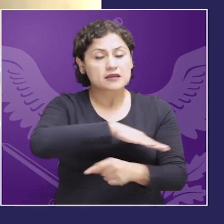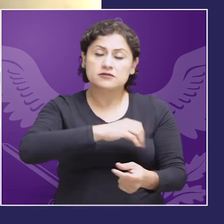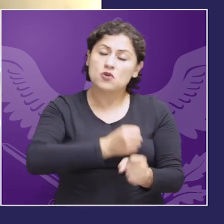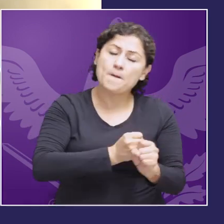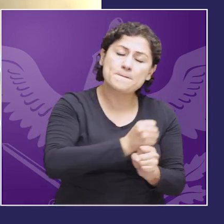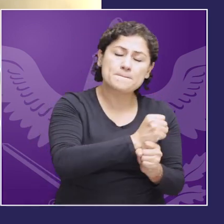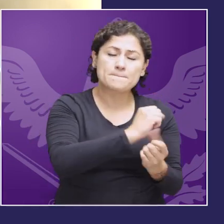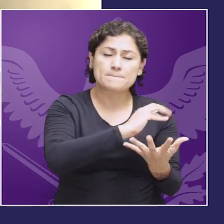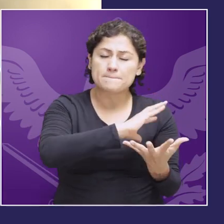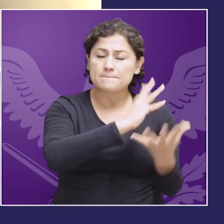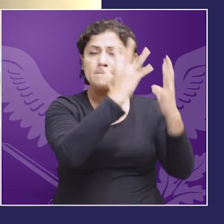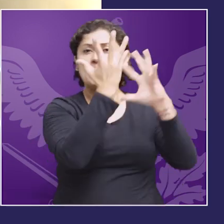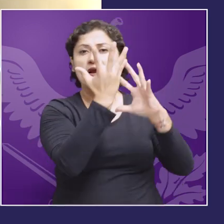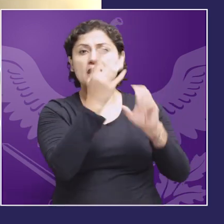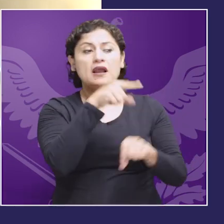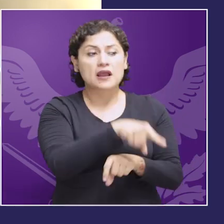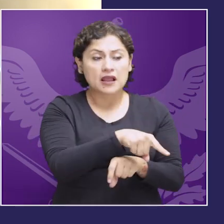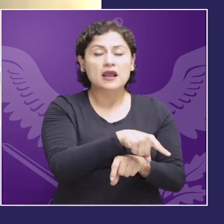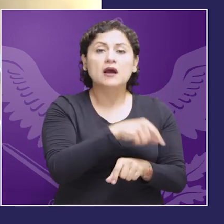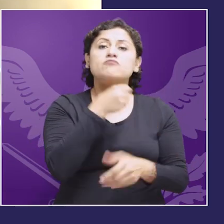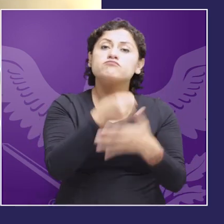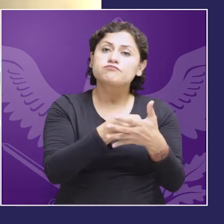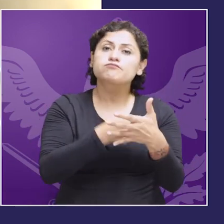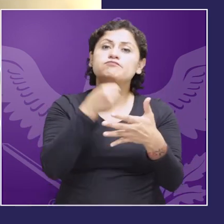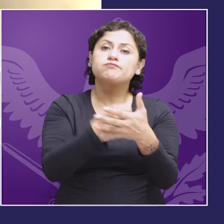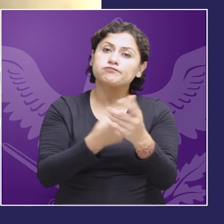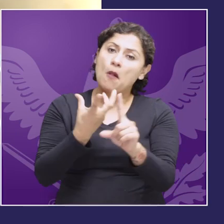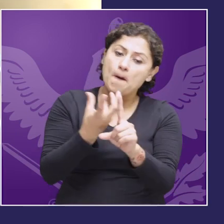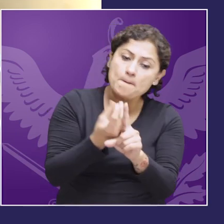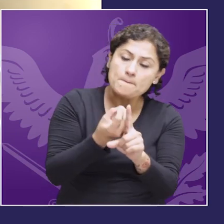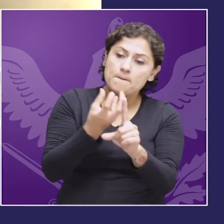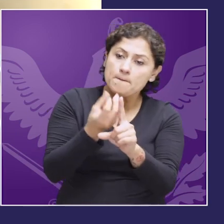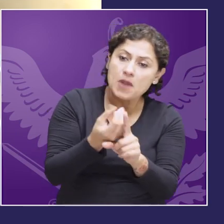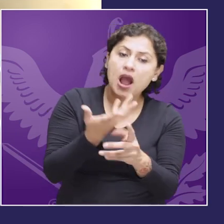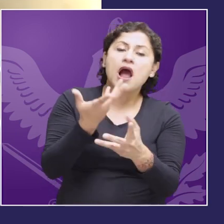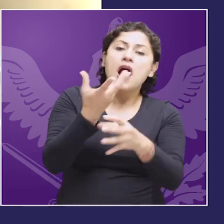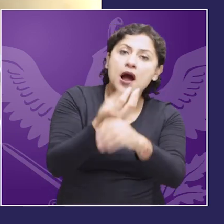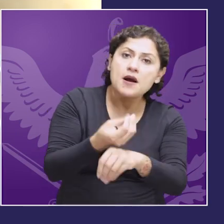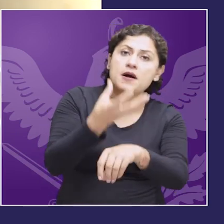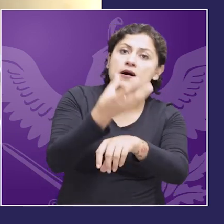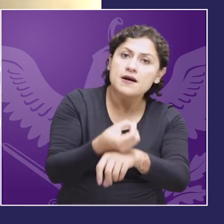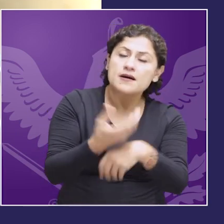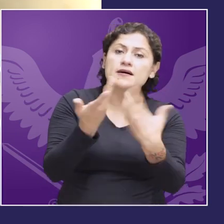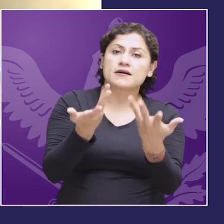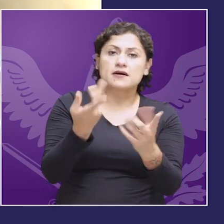violencia y que lograron, en medio de procesos, de acompañamientos, de reivindicaciones, de que su